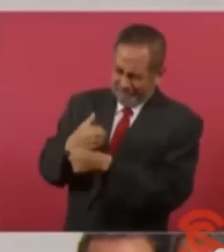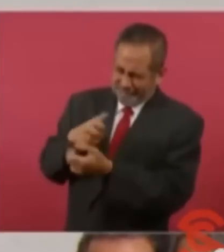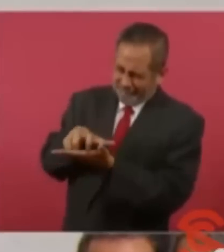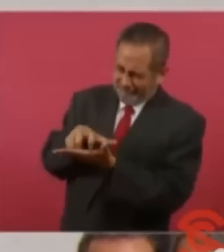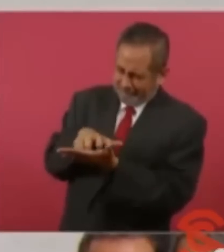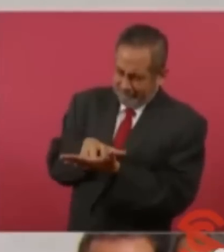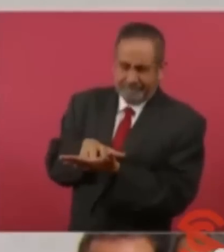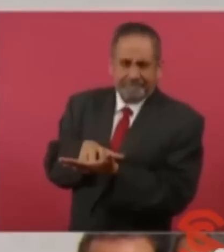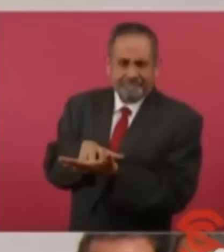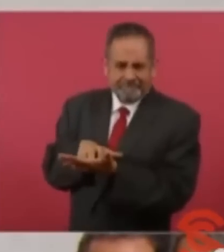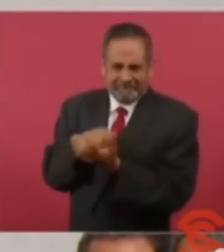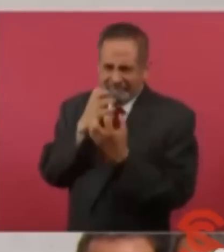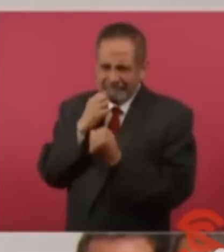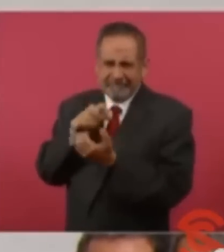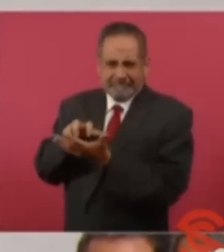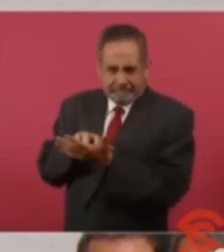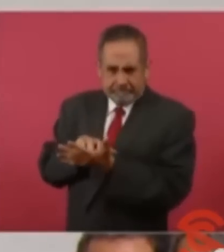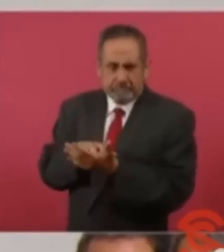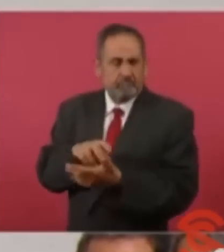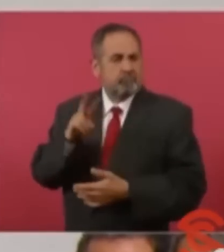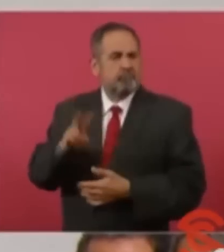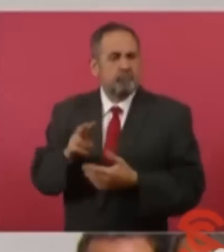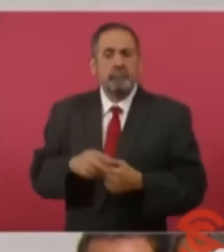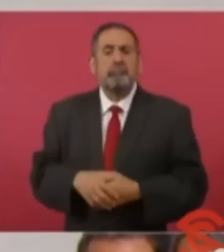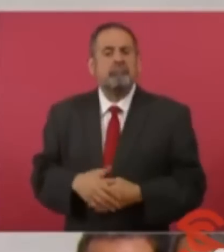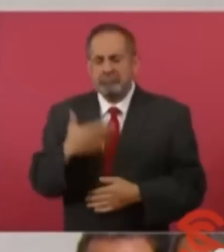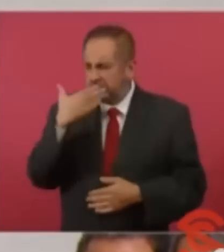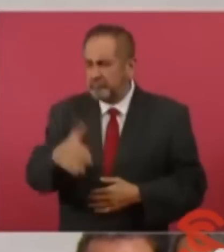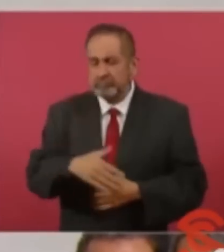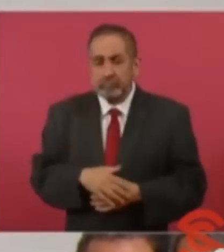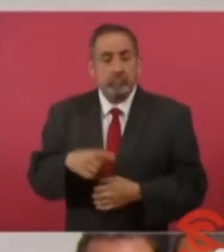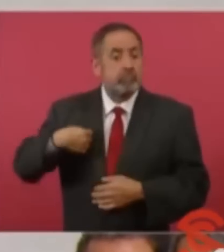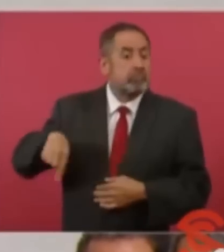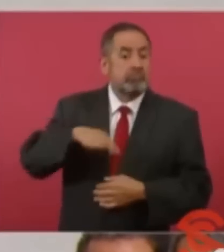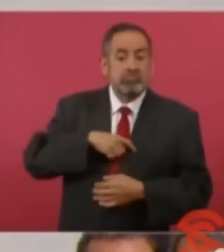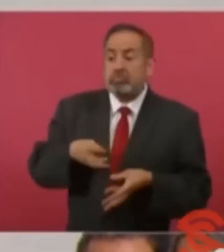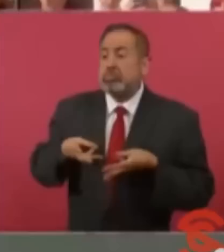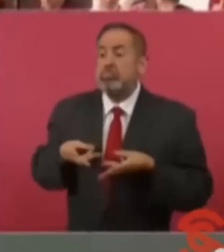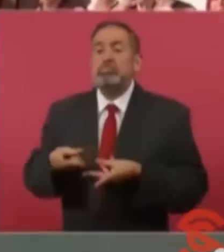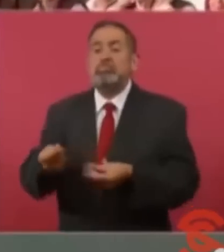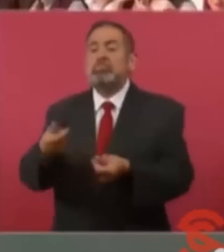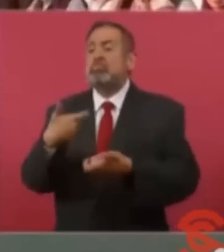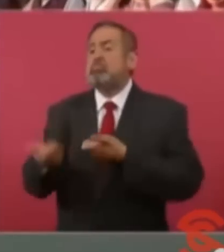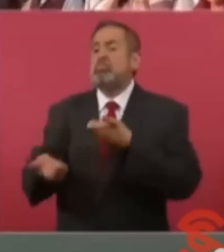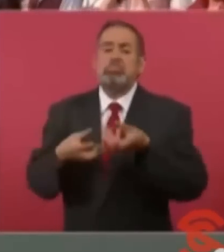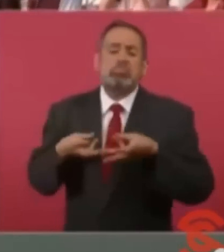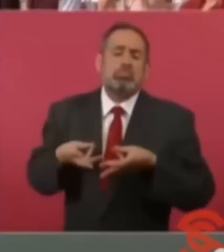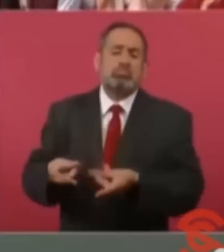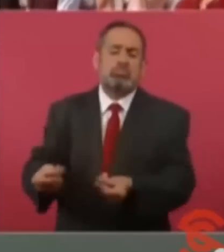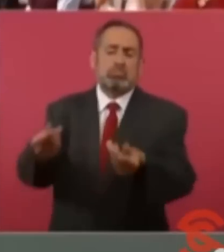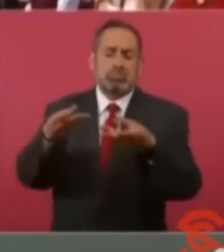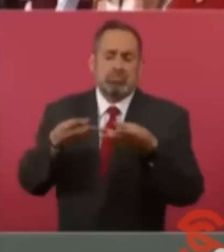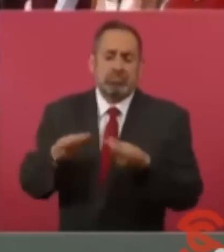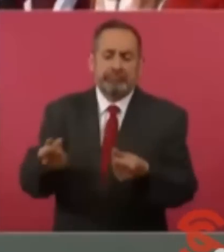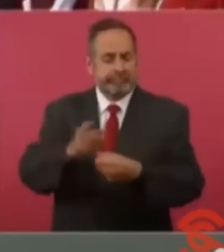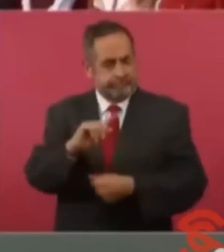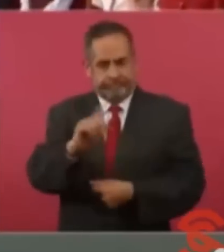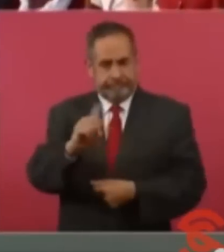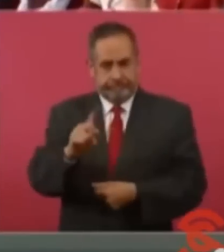realidad. No se derrocha el presupuesto, que es dinero del